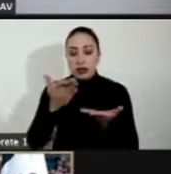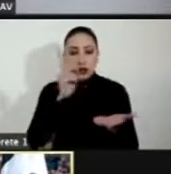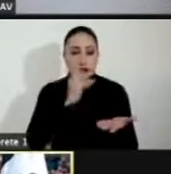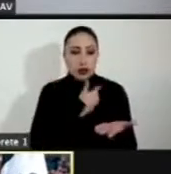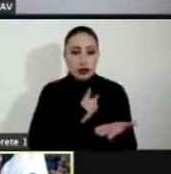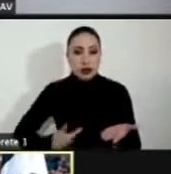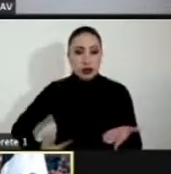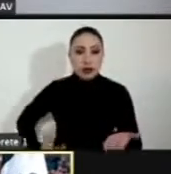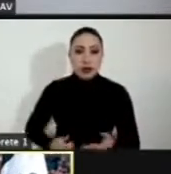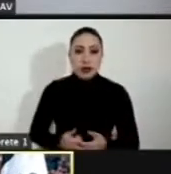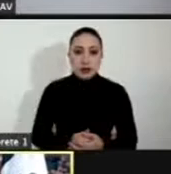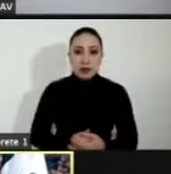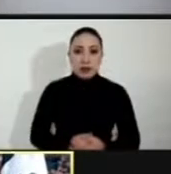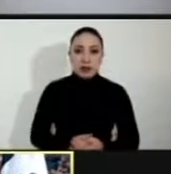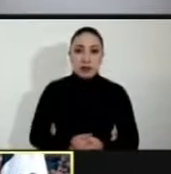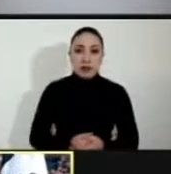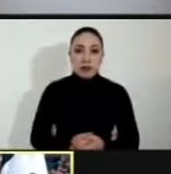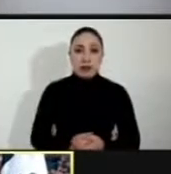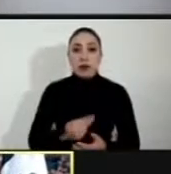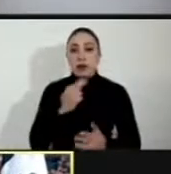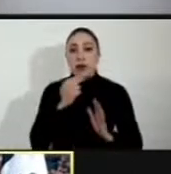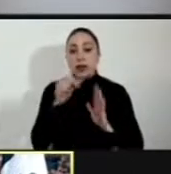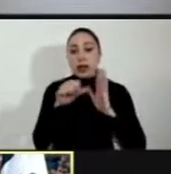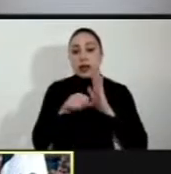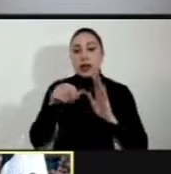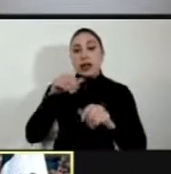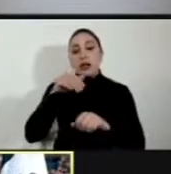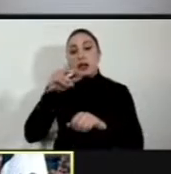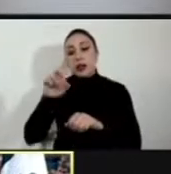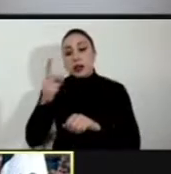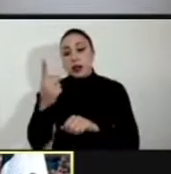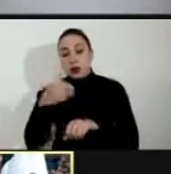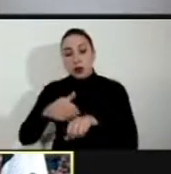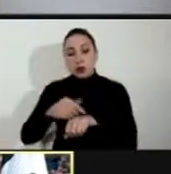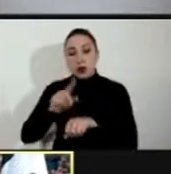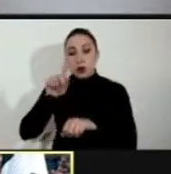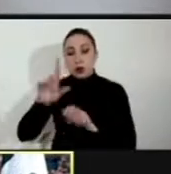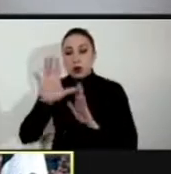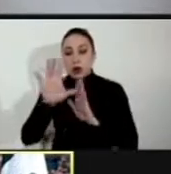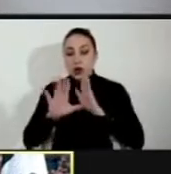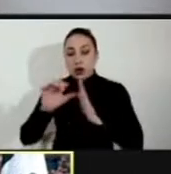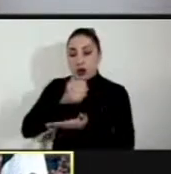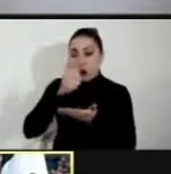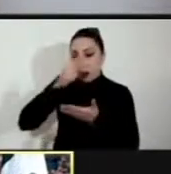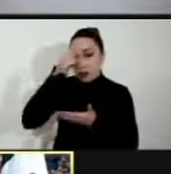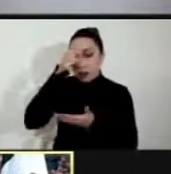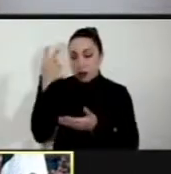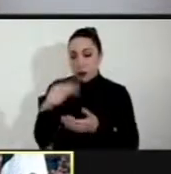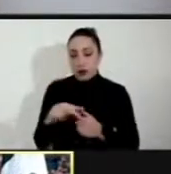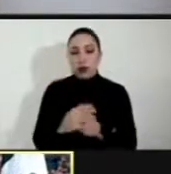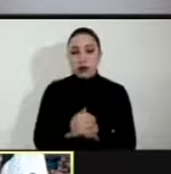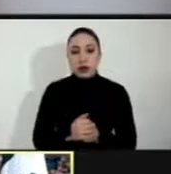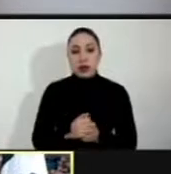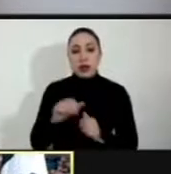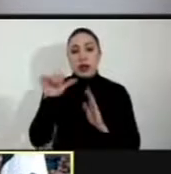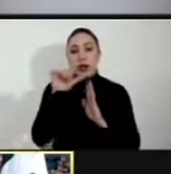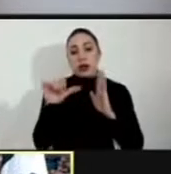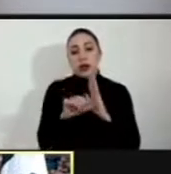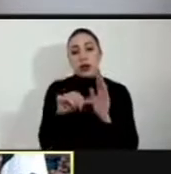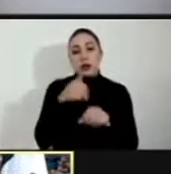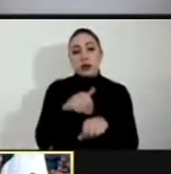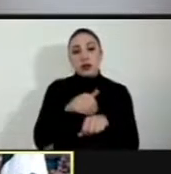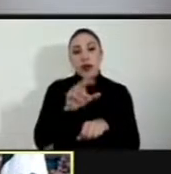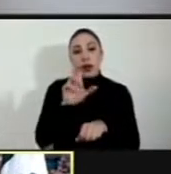dispuesto por el artículo 31, numeral 1 de la Constitución Política de la Ciudad de México y los artículos 32, fracciones